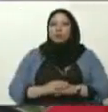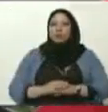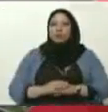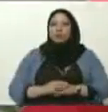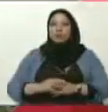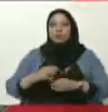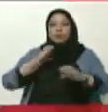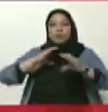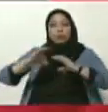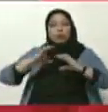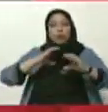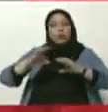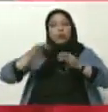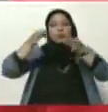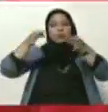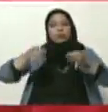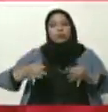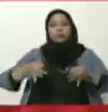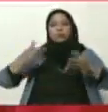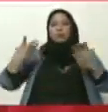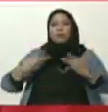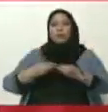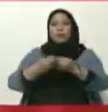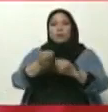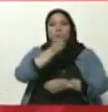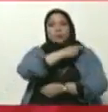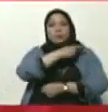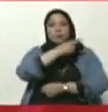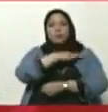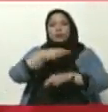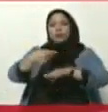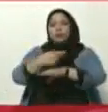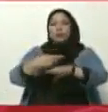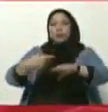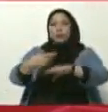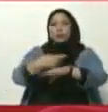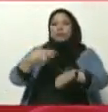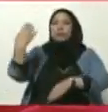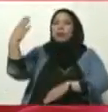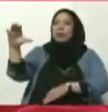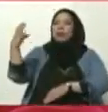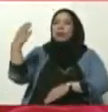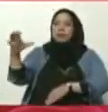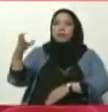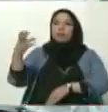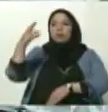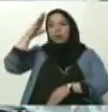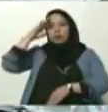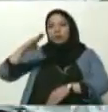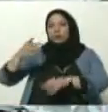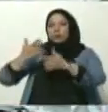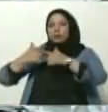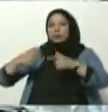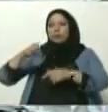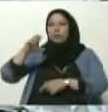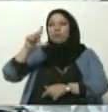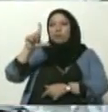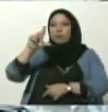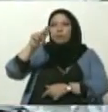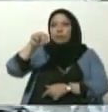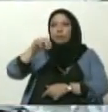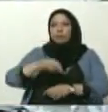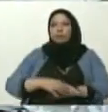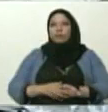al comunicado oficial conjunto emitido por las delegaciones del Gobierno de la República de Colombia y el Ejército de Liberación Nacional,